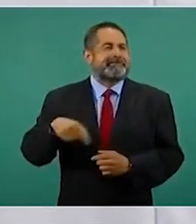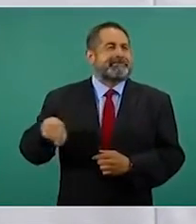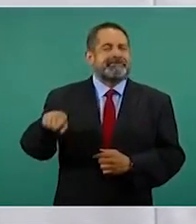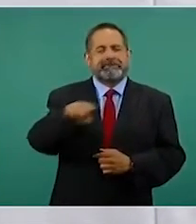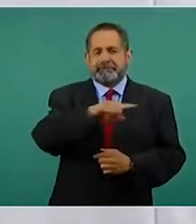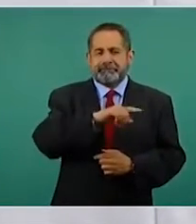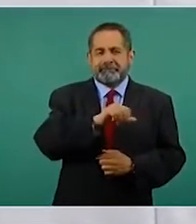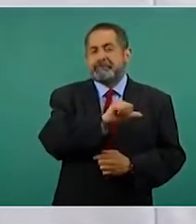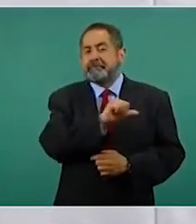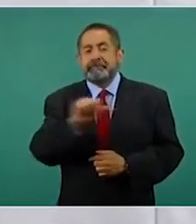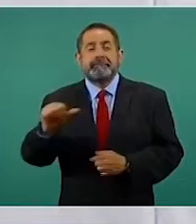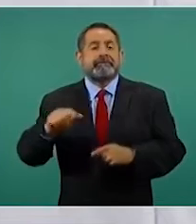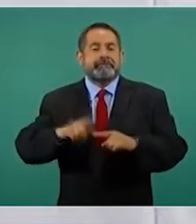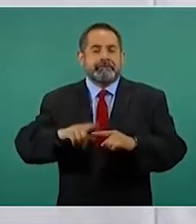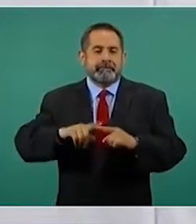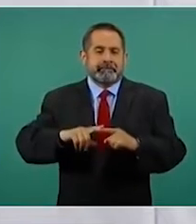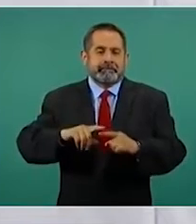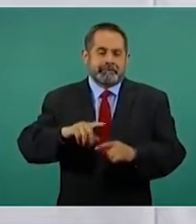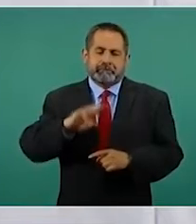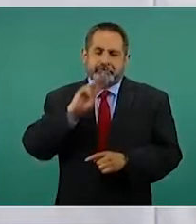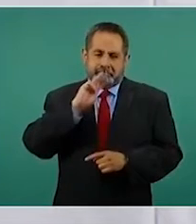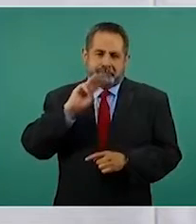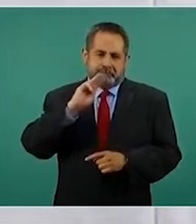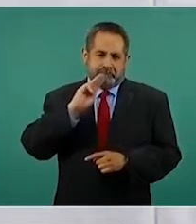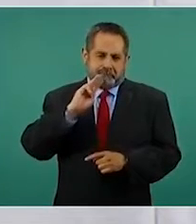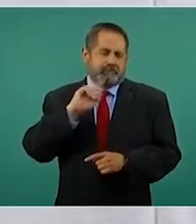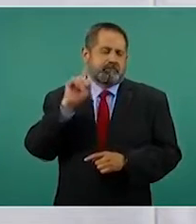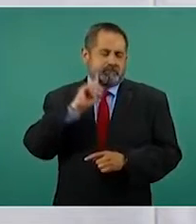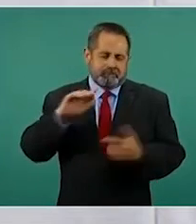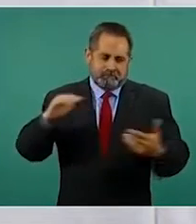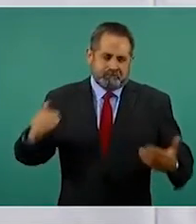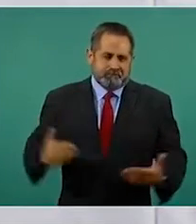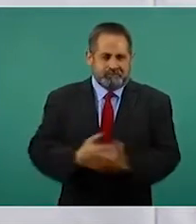a todas las madres de mexico